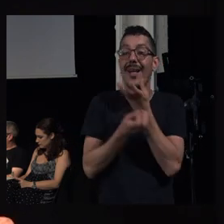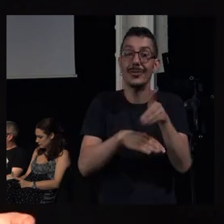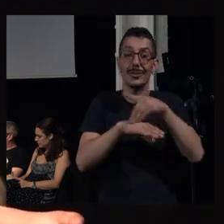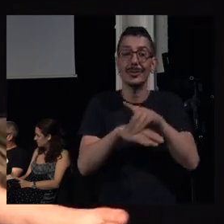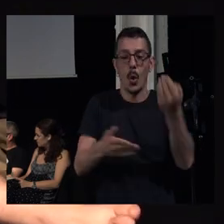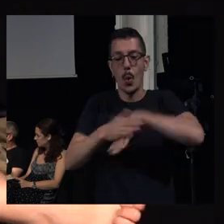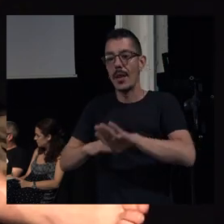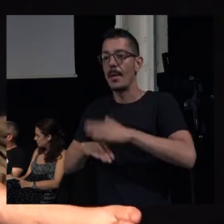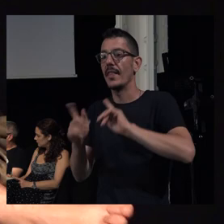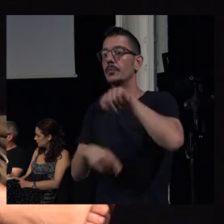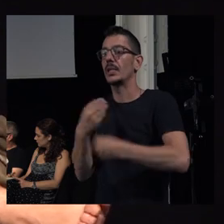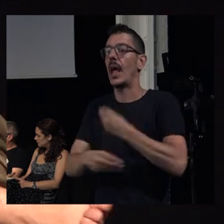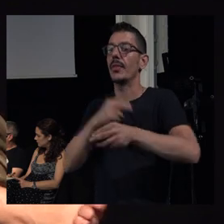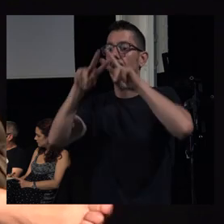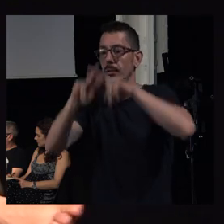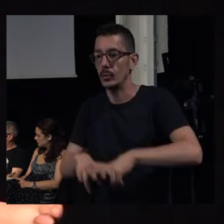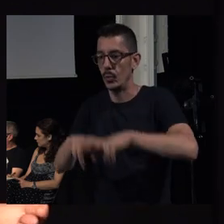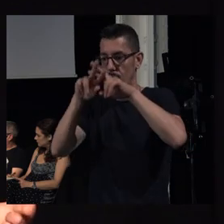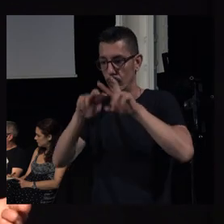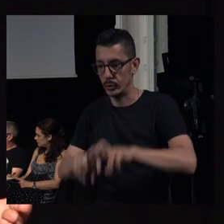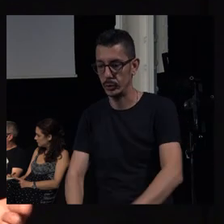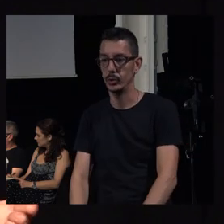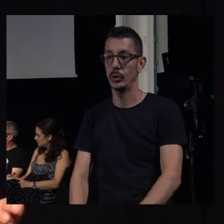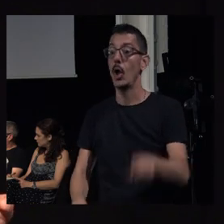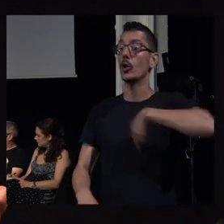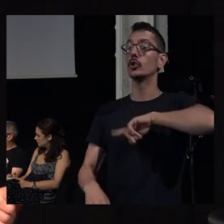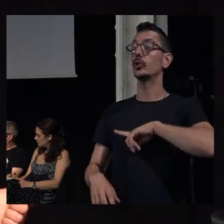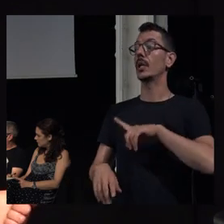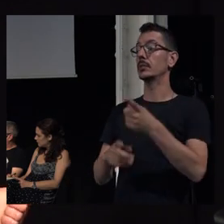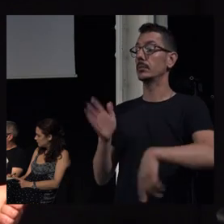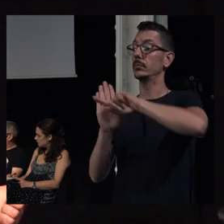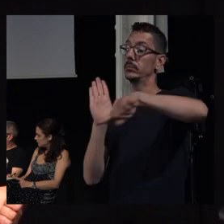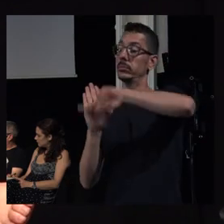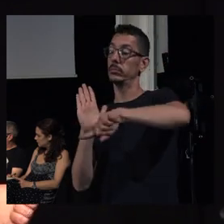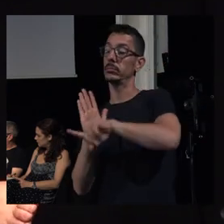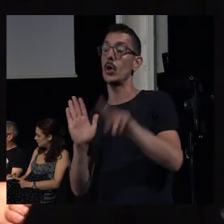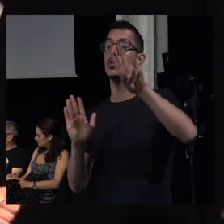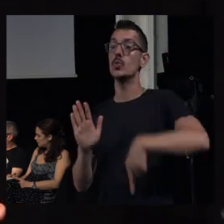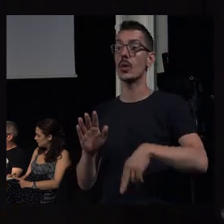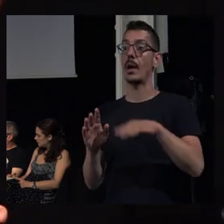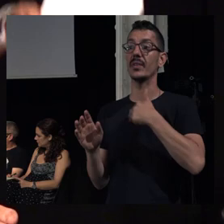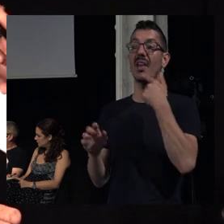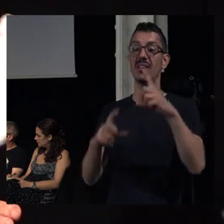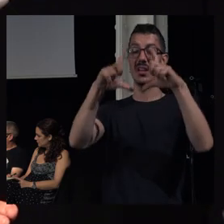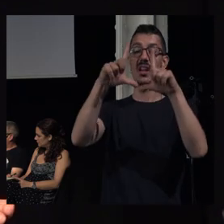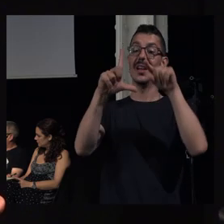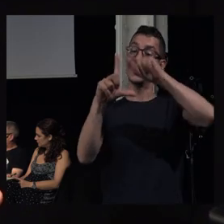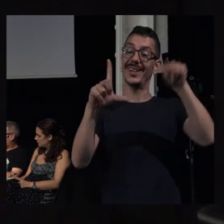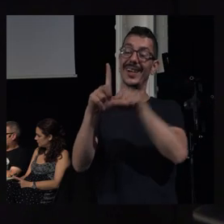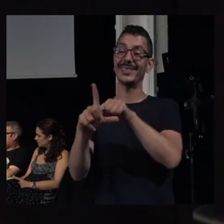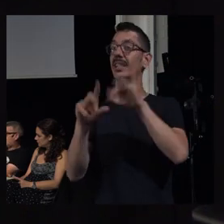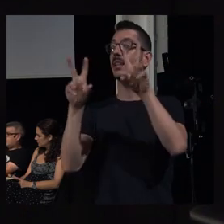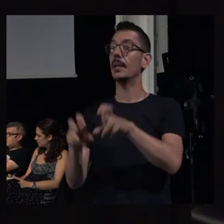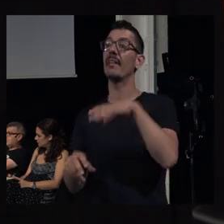¿no? ¿Qué pasa? Ahí nosotras no salimos nunca en esos datos. No hay posibilidad, no hay casilla. Pero no hay casilla ni en violencia machista, ni